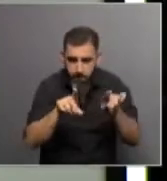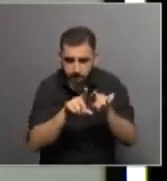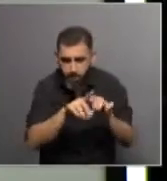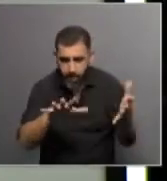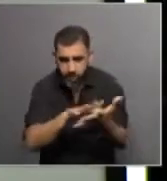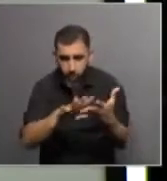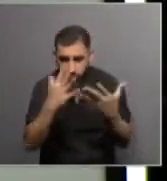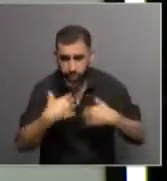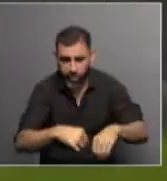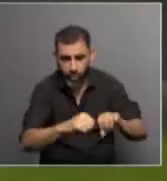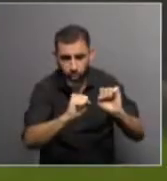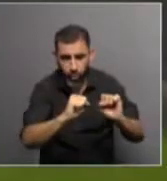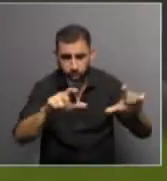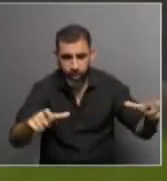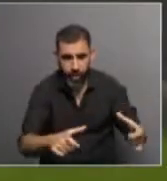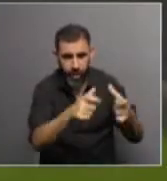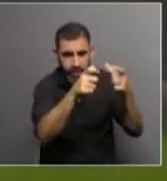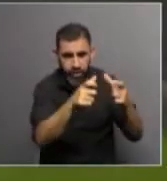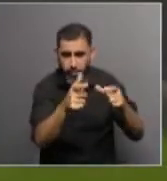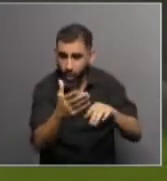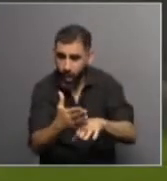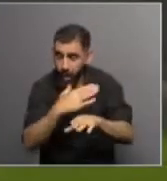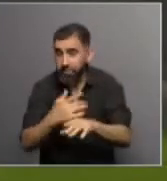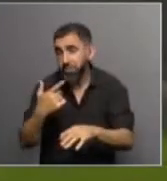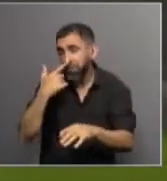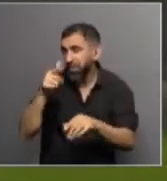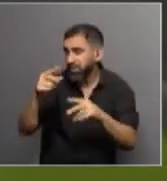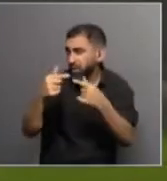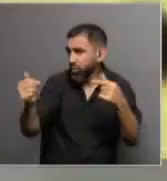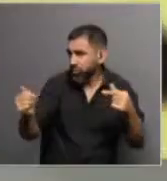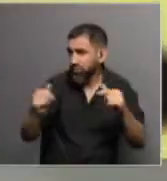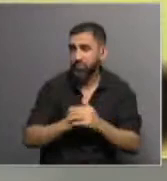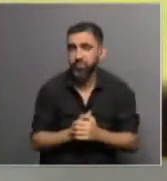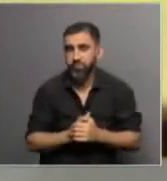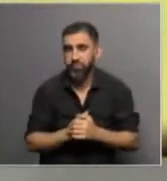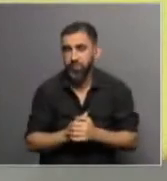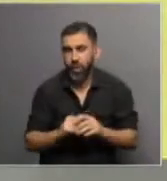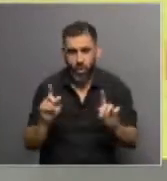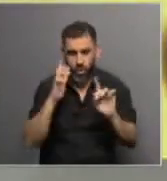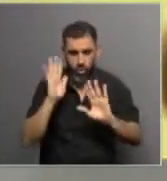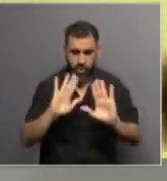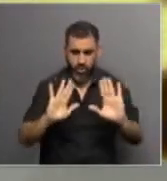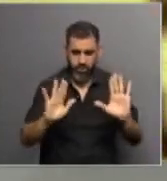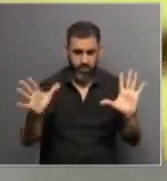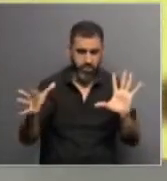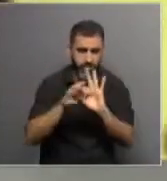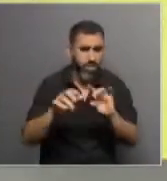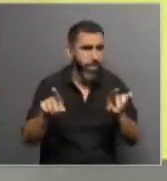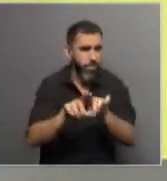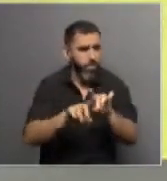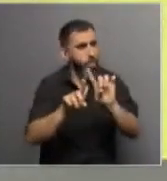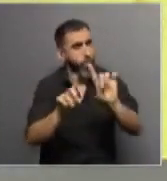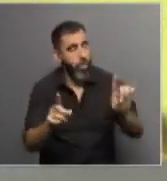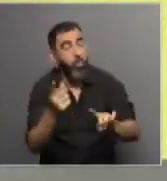volcanes apagados con que esa zona pueda haber sido, bueno, interesante en hidrocarburos? No necesariamente asociado con estos